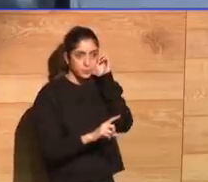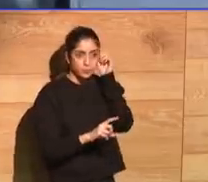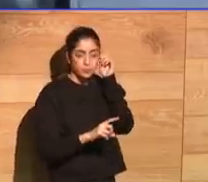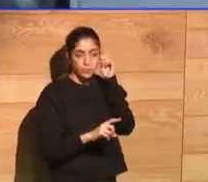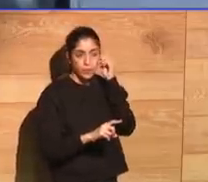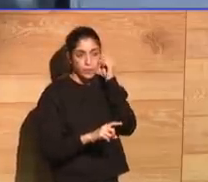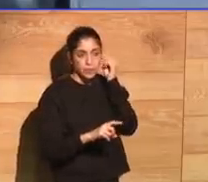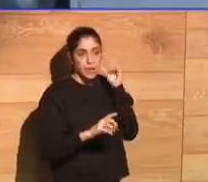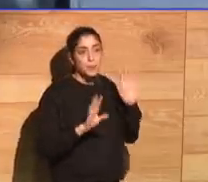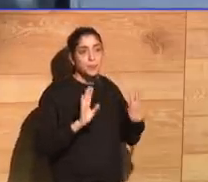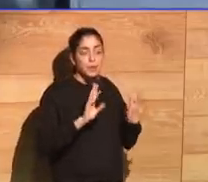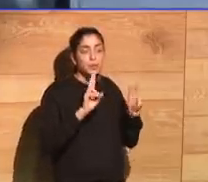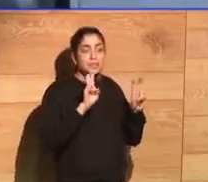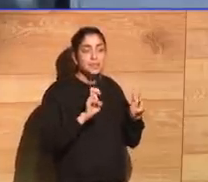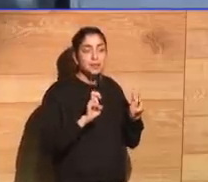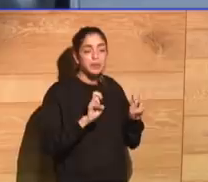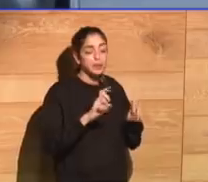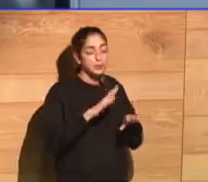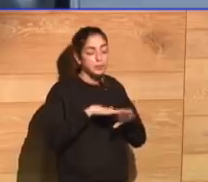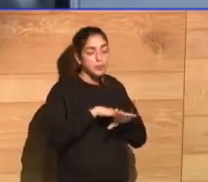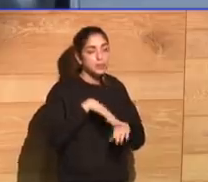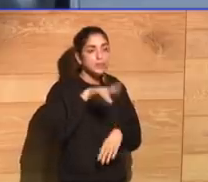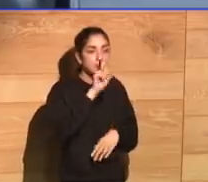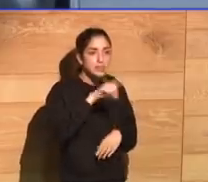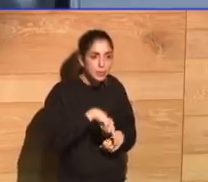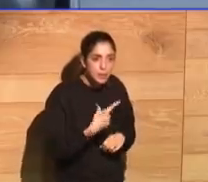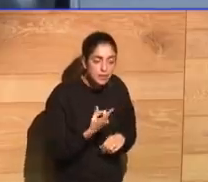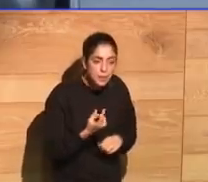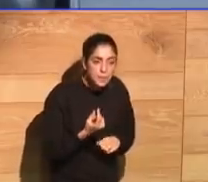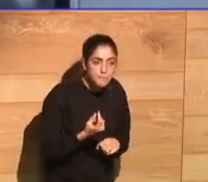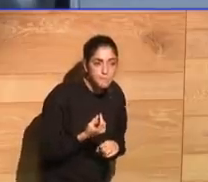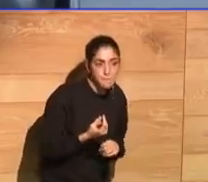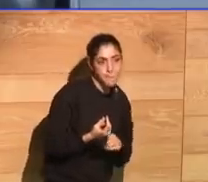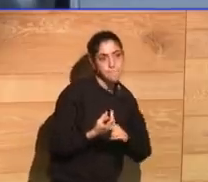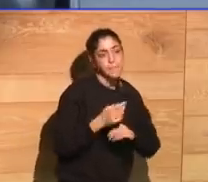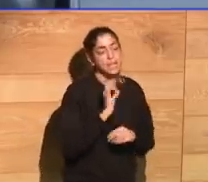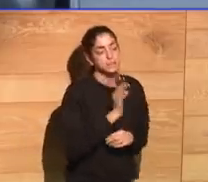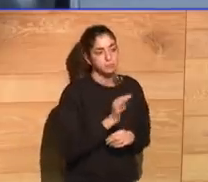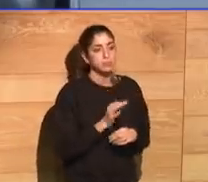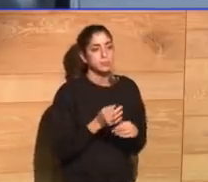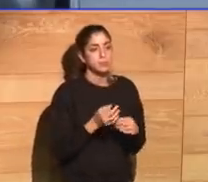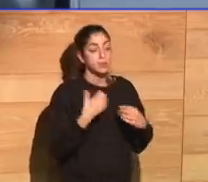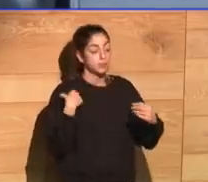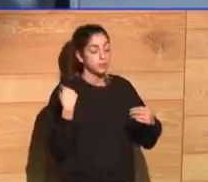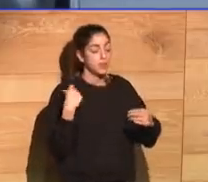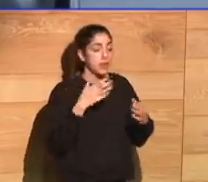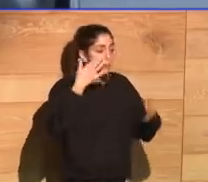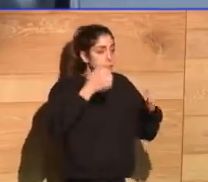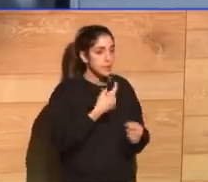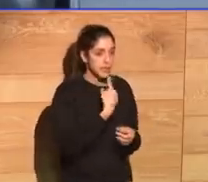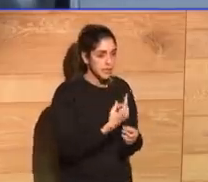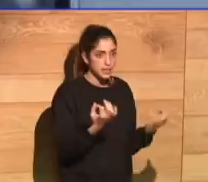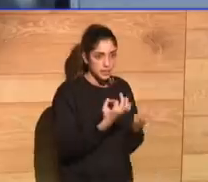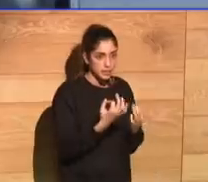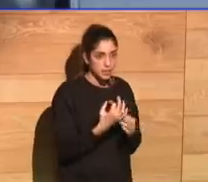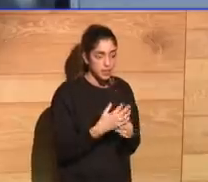también se manejan políticamente en un terreno en el que muchas veces nadie ve conveniente decir la verdad y hay que mantener las cosas educadas porque las carreras